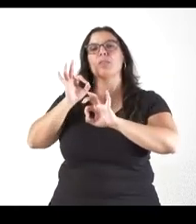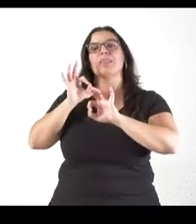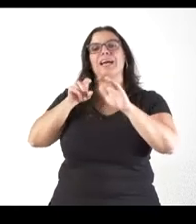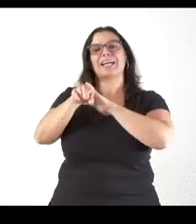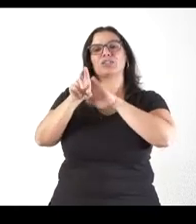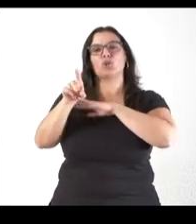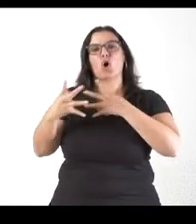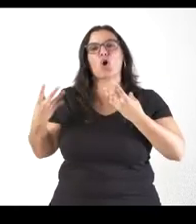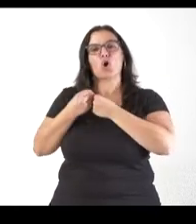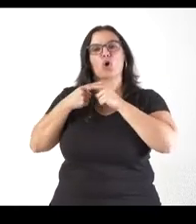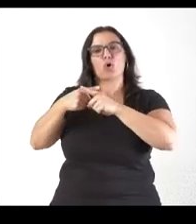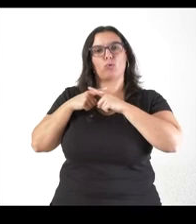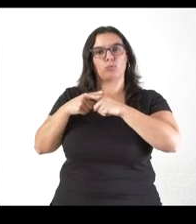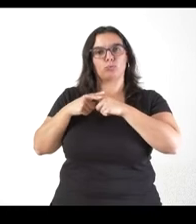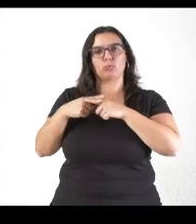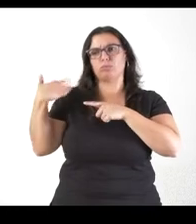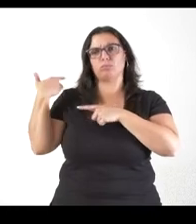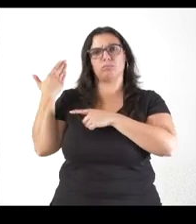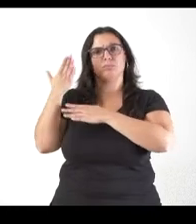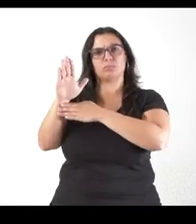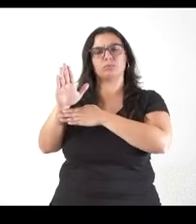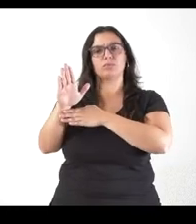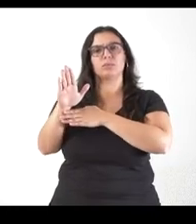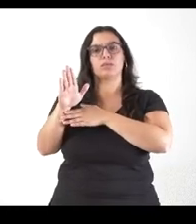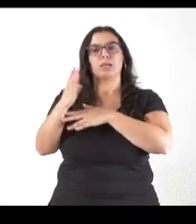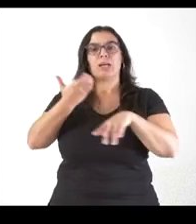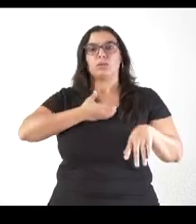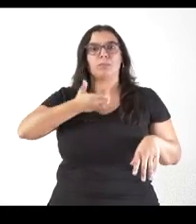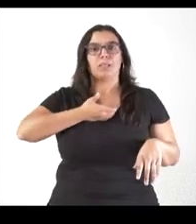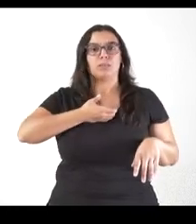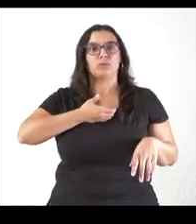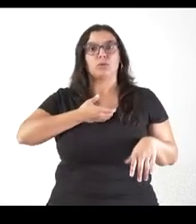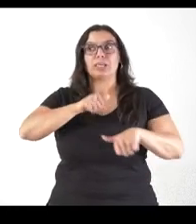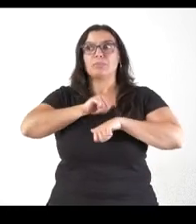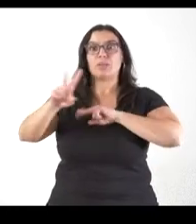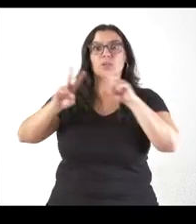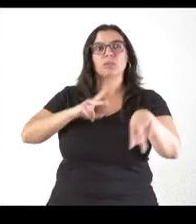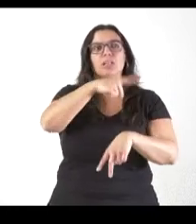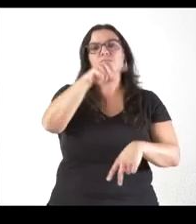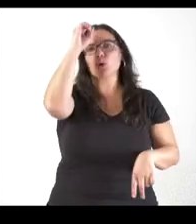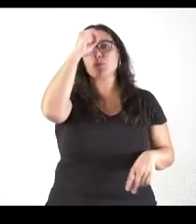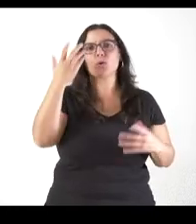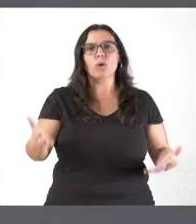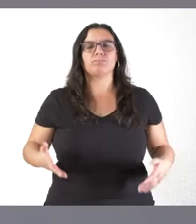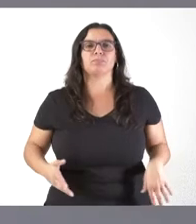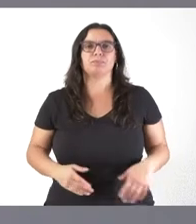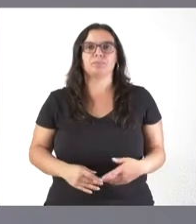como decía fue una propuesta lanzada hace tiempo y de la que el ayuntamiento de Segovia está a la espera de respuesta